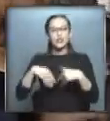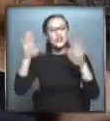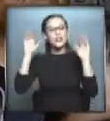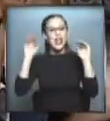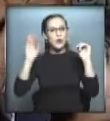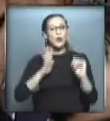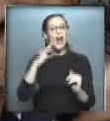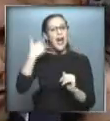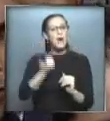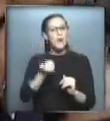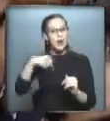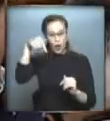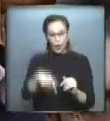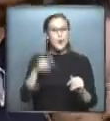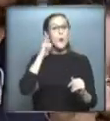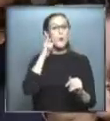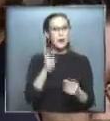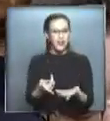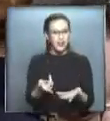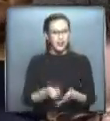abuela muñeca que cumple años.